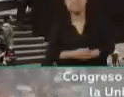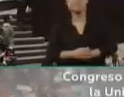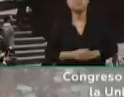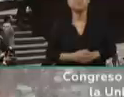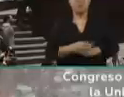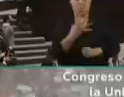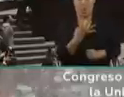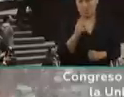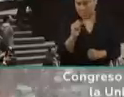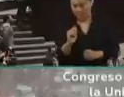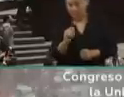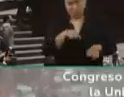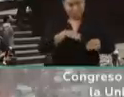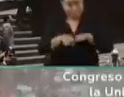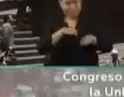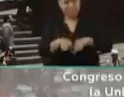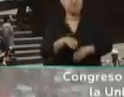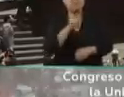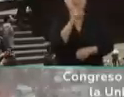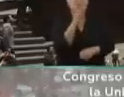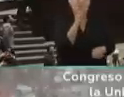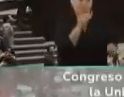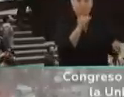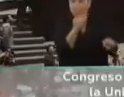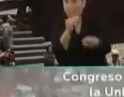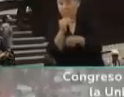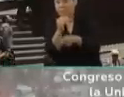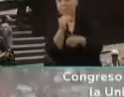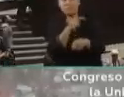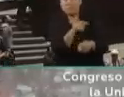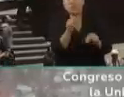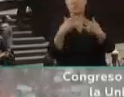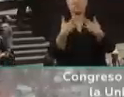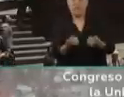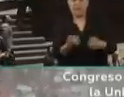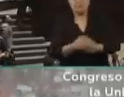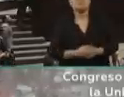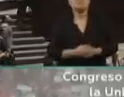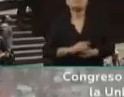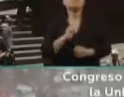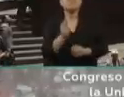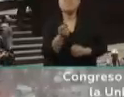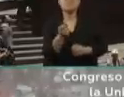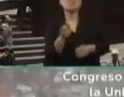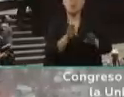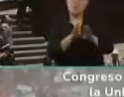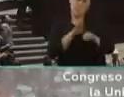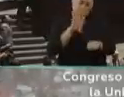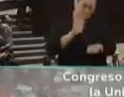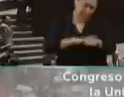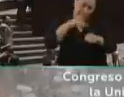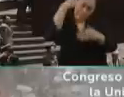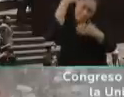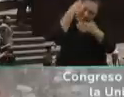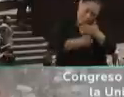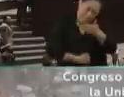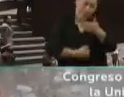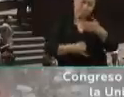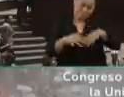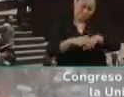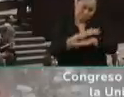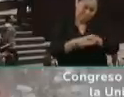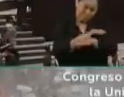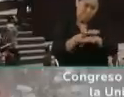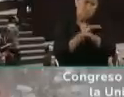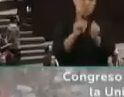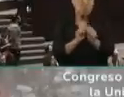Cuarta Transformación que ustedes no han logrado entender. Se trata de una profunda revolución pacífica por la vía electoral,